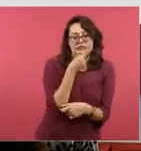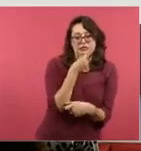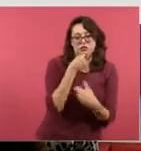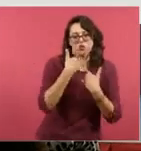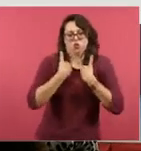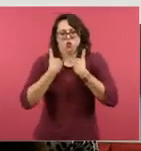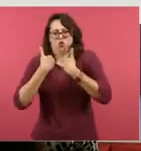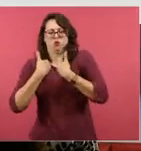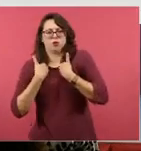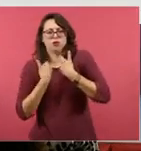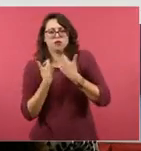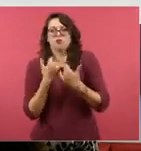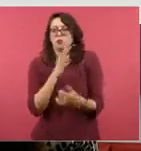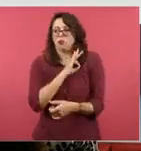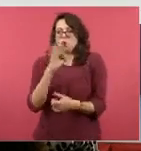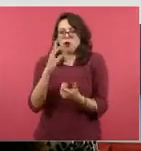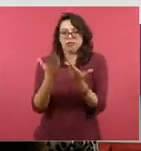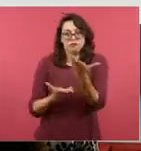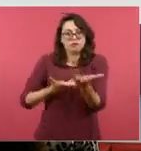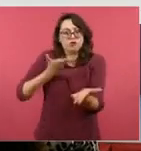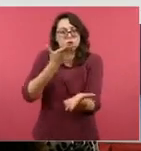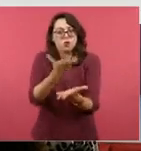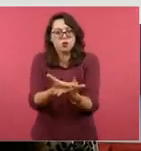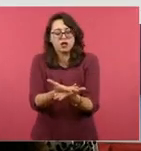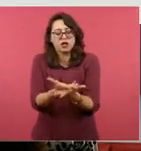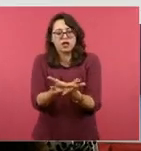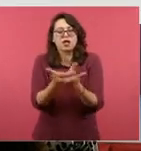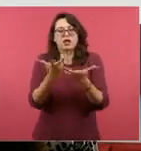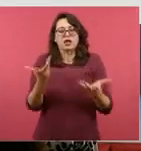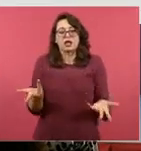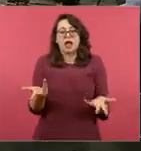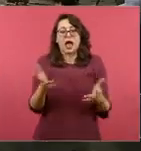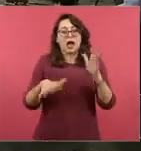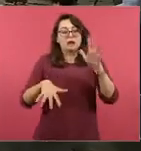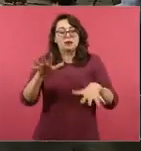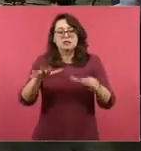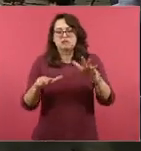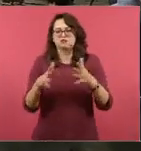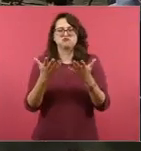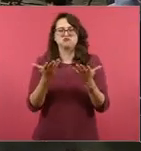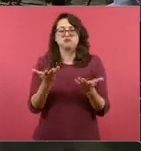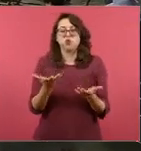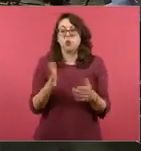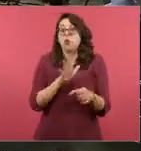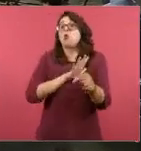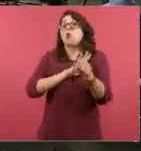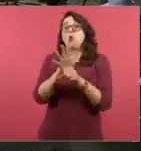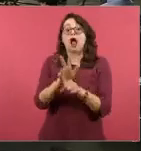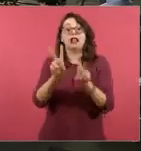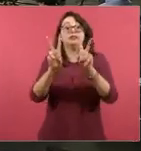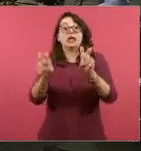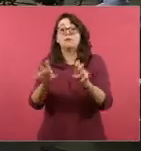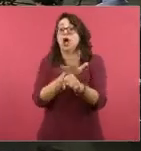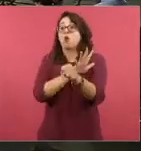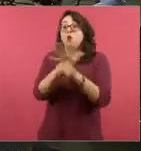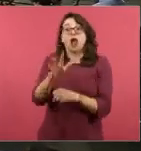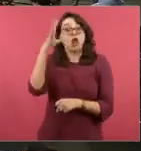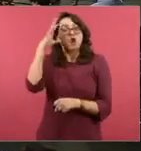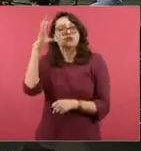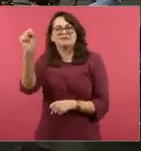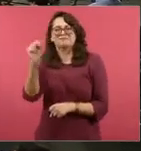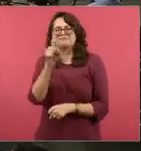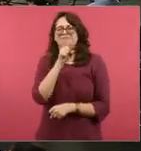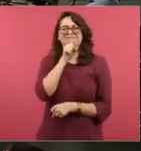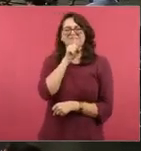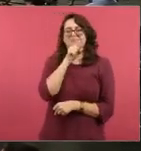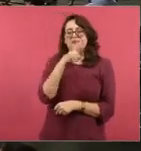creativo, ya tiene estrategias que no llevan un nombre específico. No es como cuando aparece en un programa